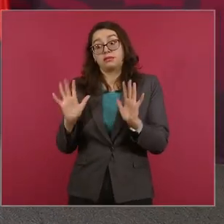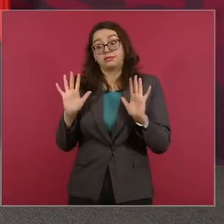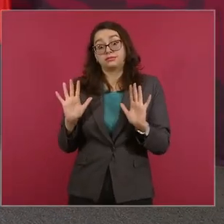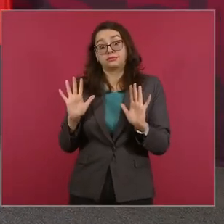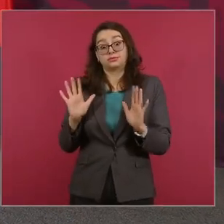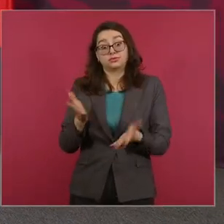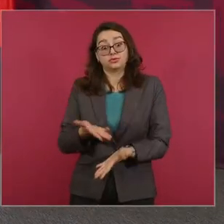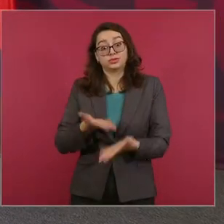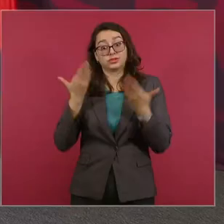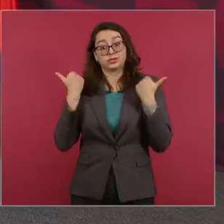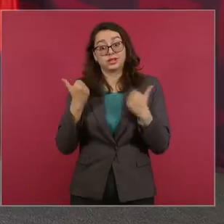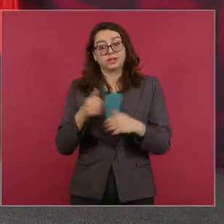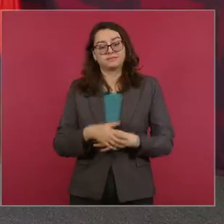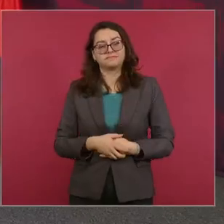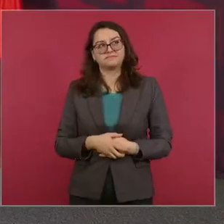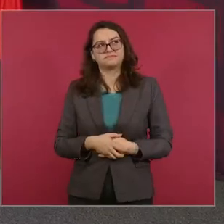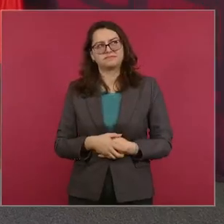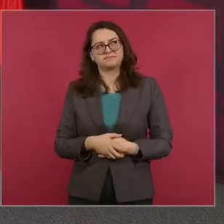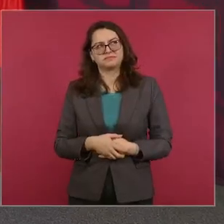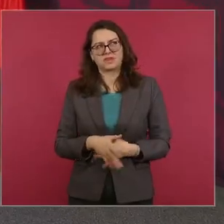qué será